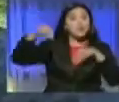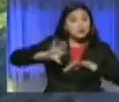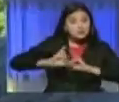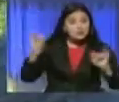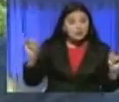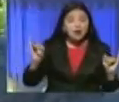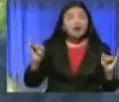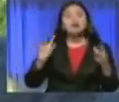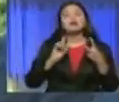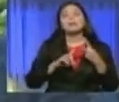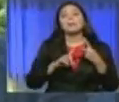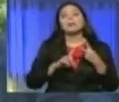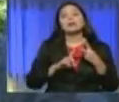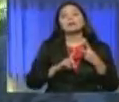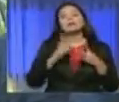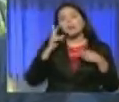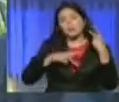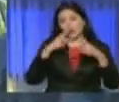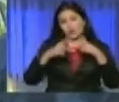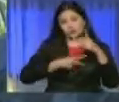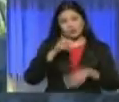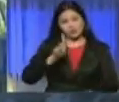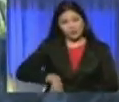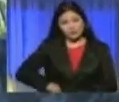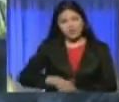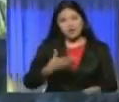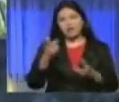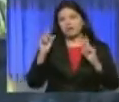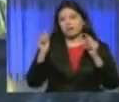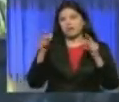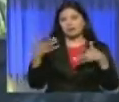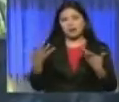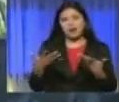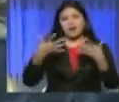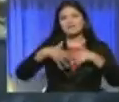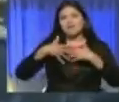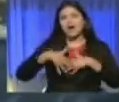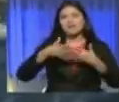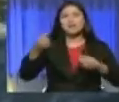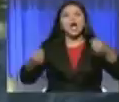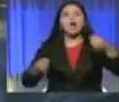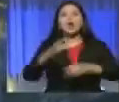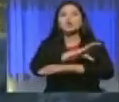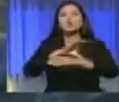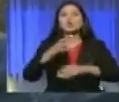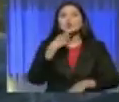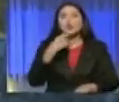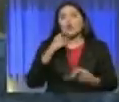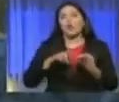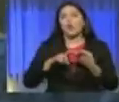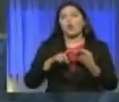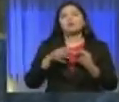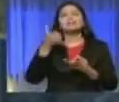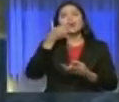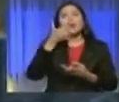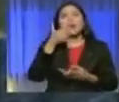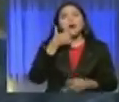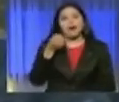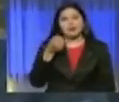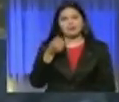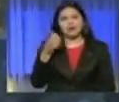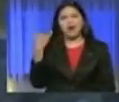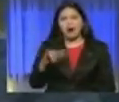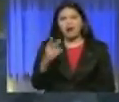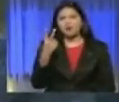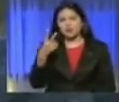y igualmente el tema productivo. Ahí trabajamos temas como la fábrica de Yutón, temas como las fábricas de celulares, las 2 fábricas de celulares que contamos,